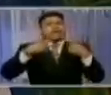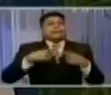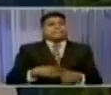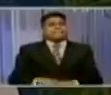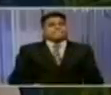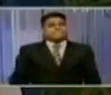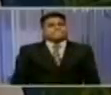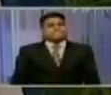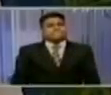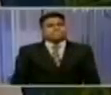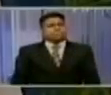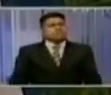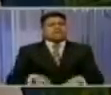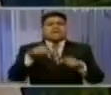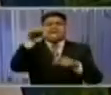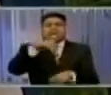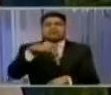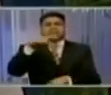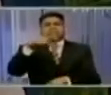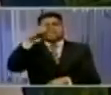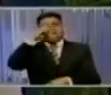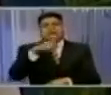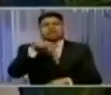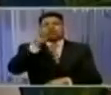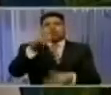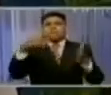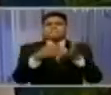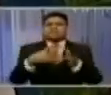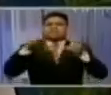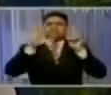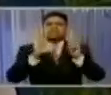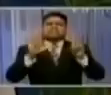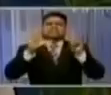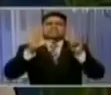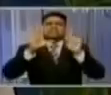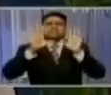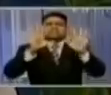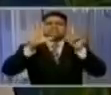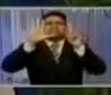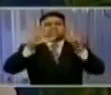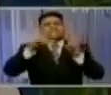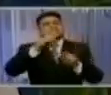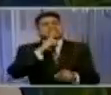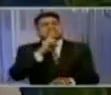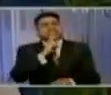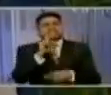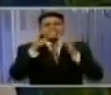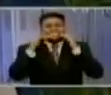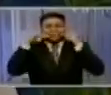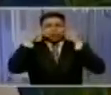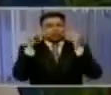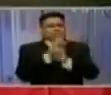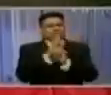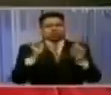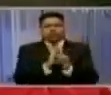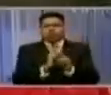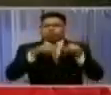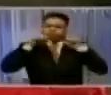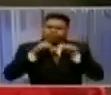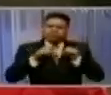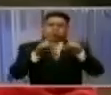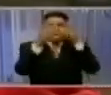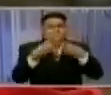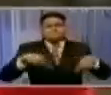muy duro que sea, no nos ha quitado la sonrisa y las ganas de vivir y de hacer patria. Lo que ha hecho es reafirmar los